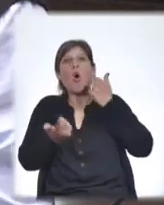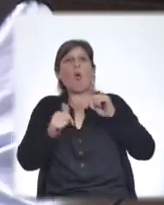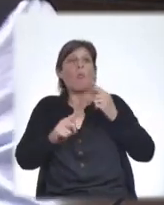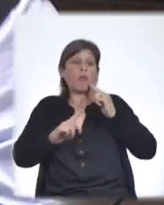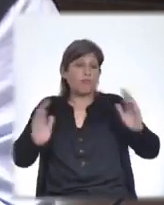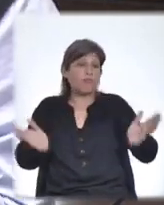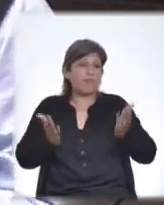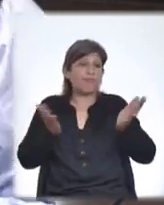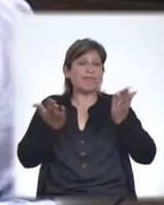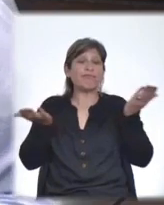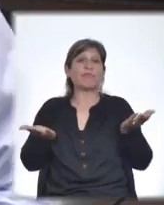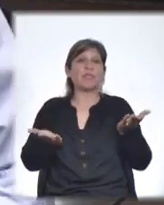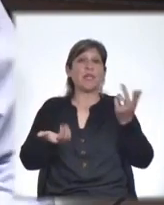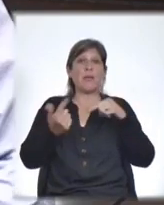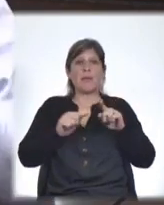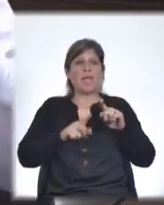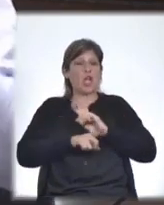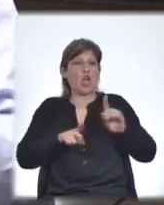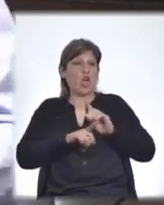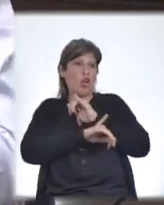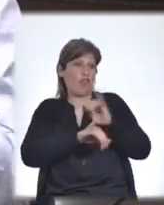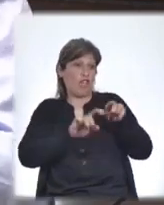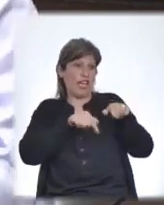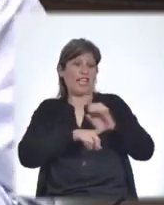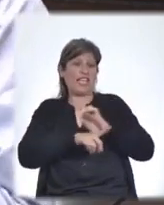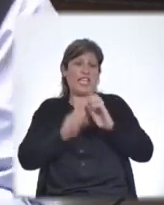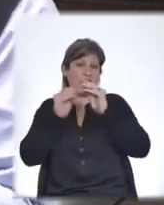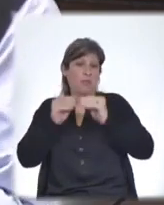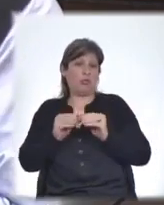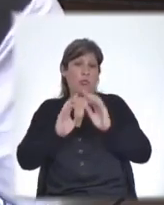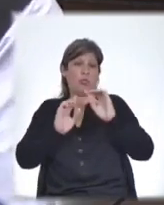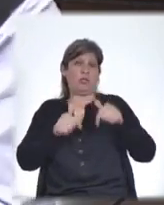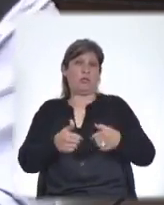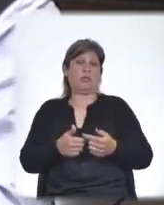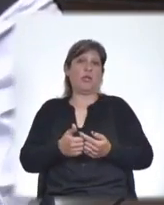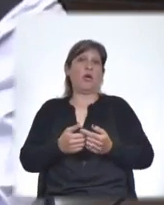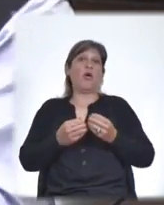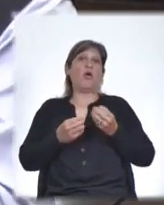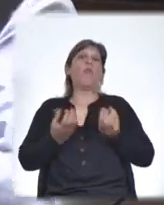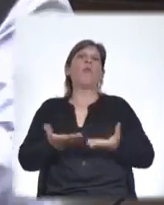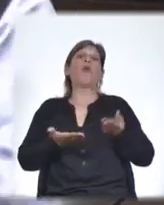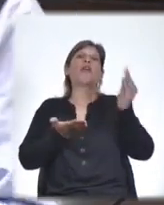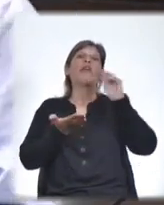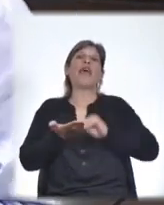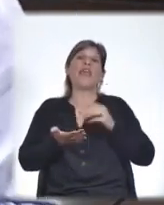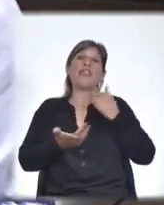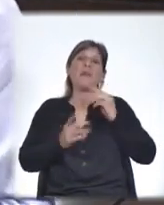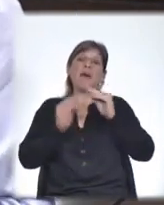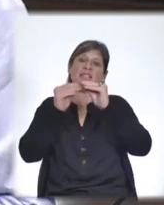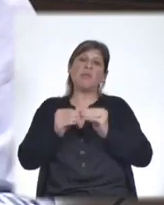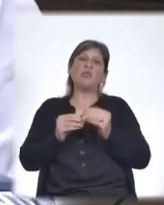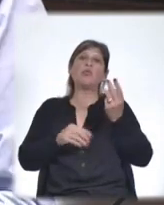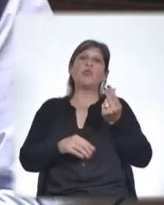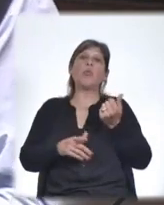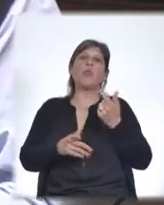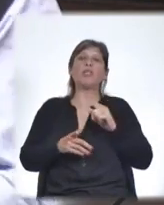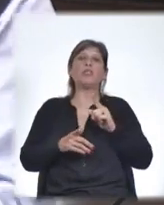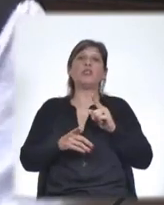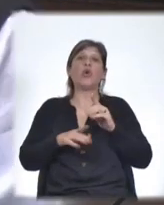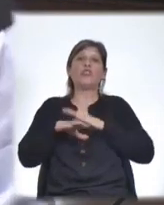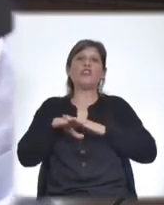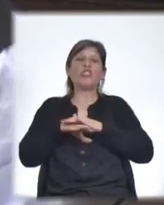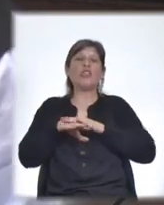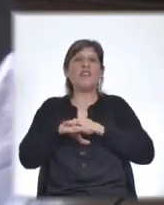crecimiento. Pero no termina ahí el problema en este presupuesto, señor presidente, porque además el presupuesto se sustenta en